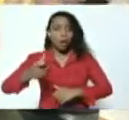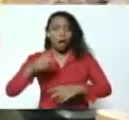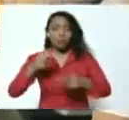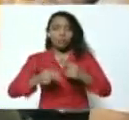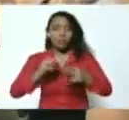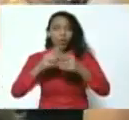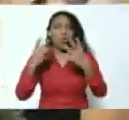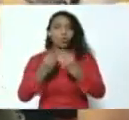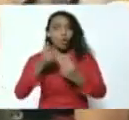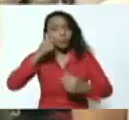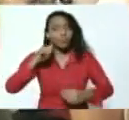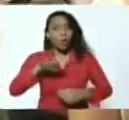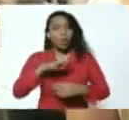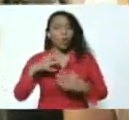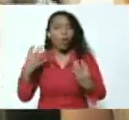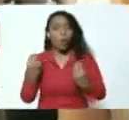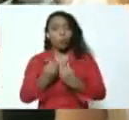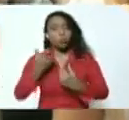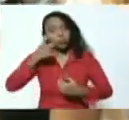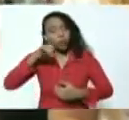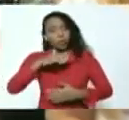con nuestro pueblo.